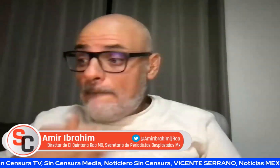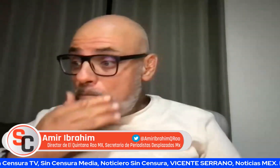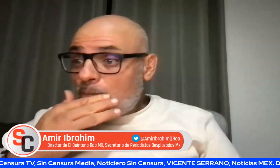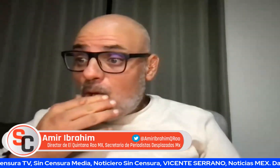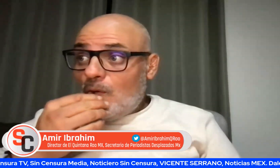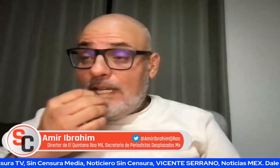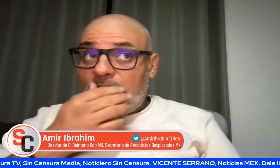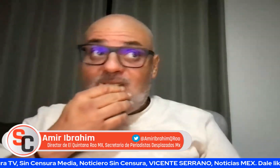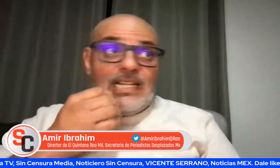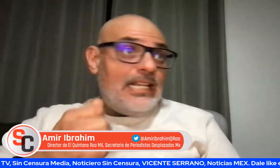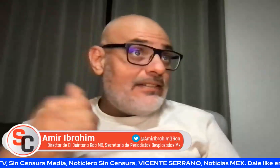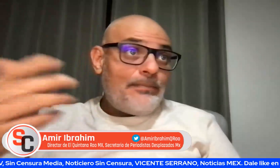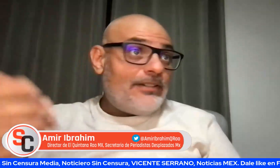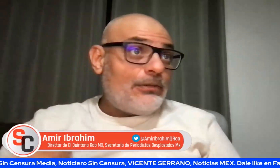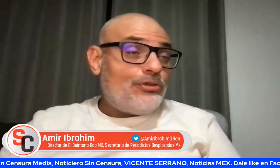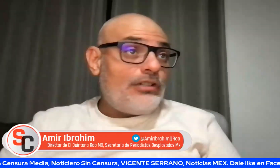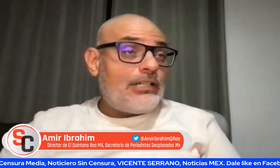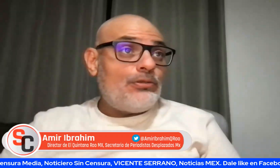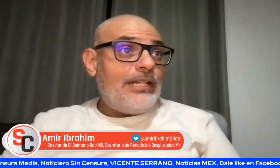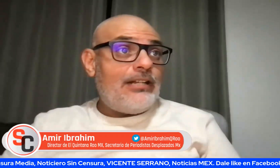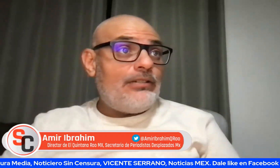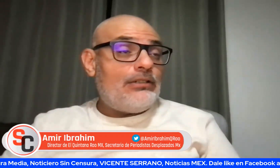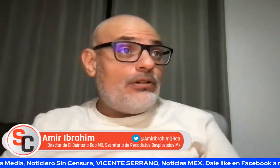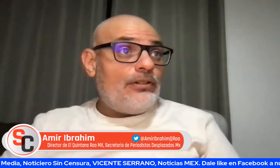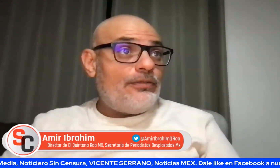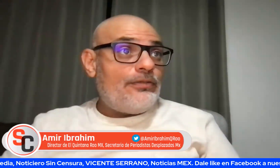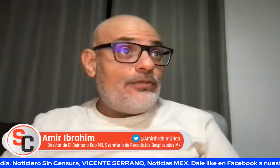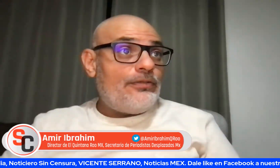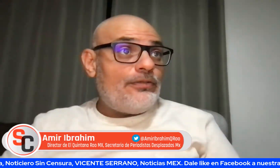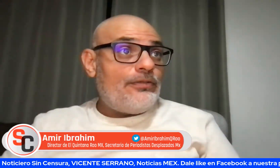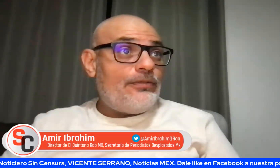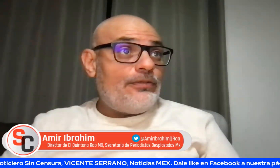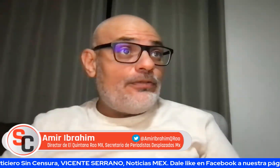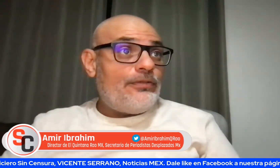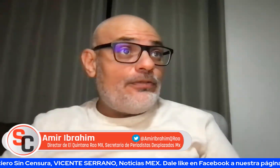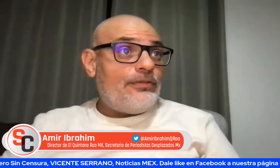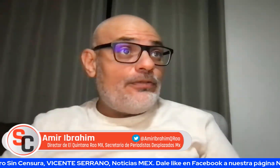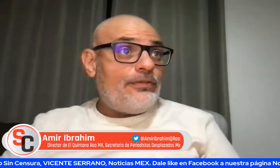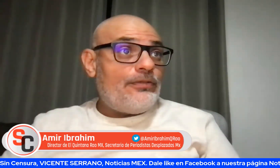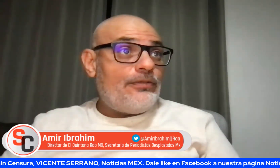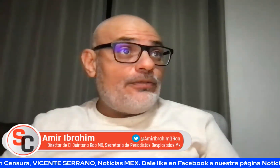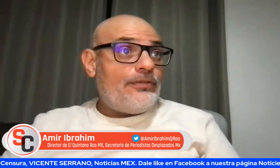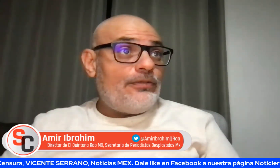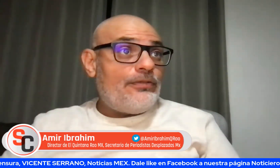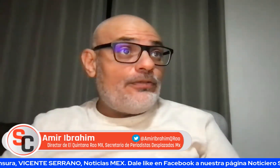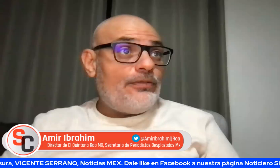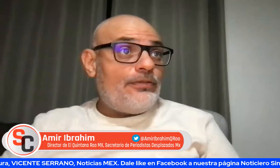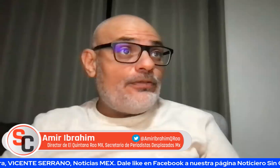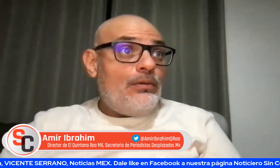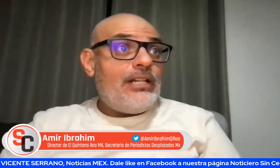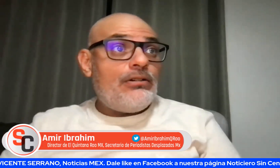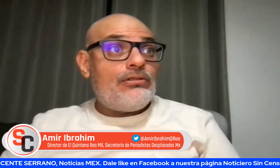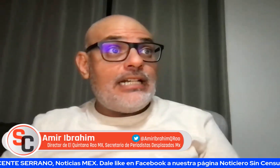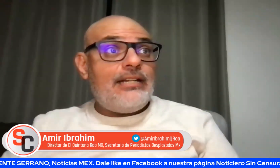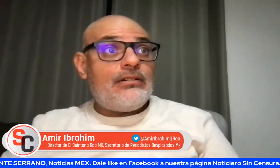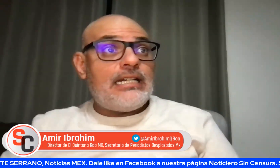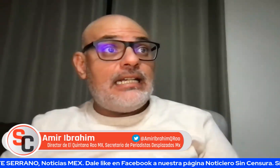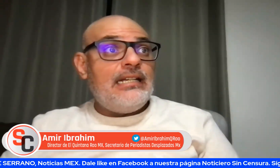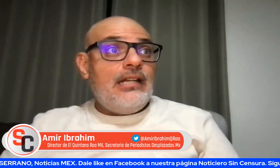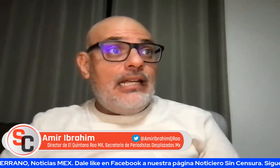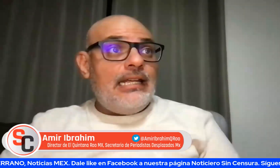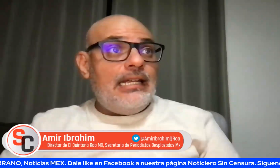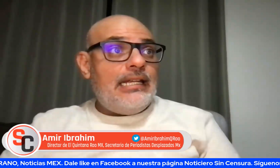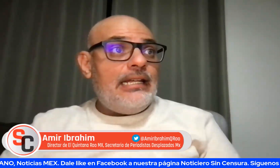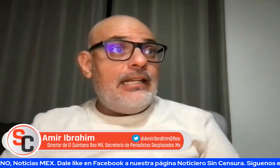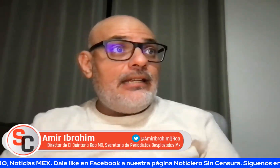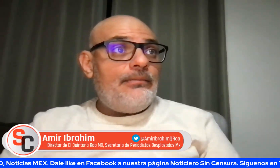Tabasco con esta persecución que tuvieron y todos los fraudes que tuvieron, es por esto que el papá de Adán fue el único notario